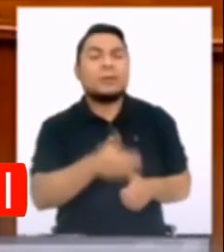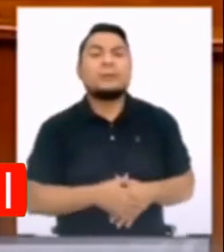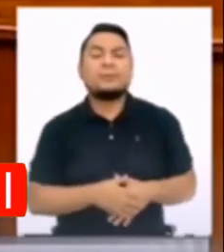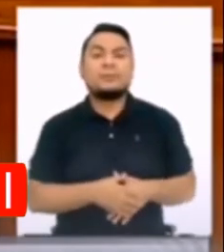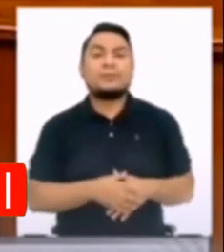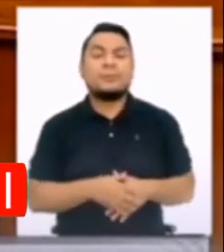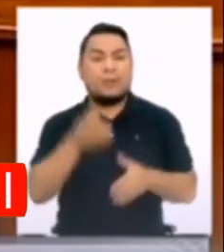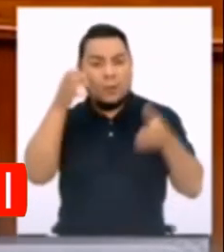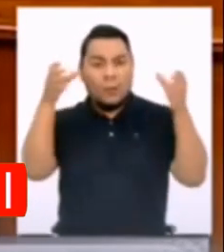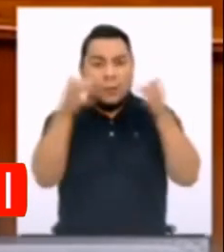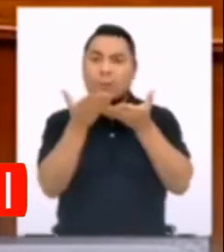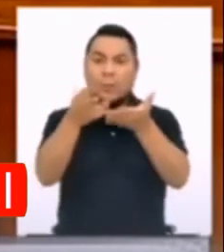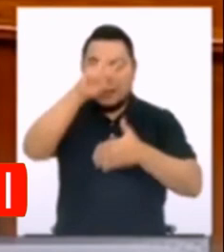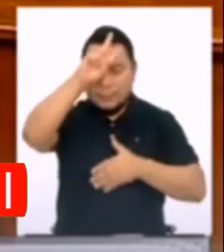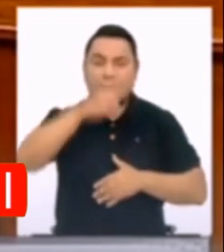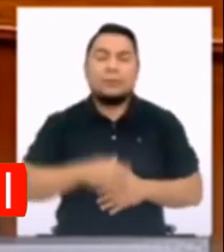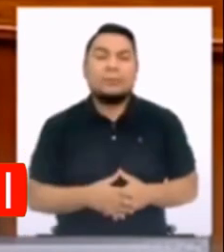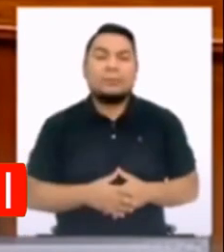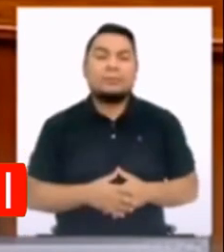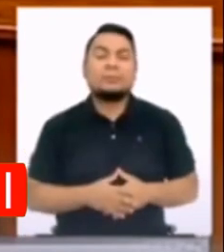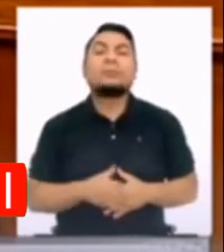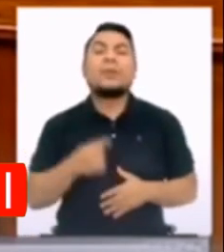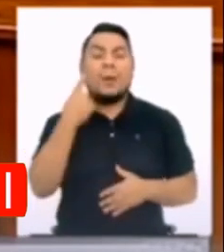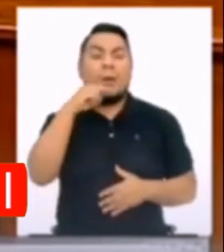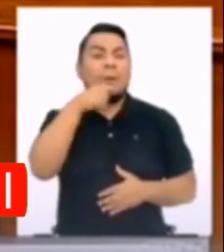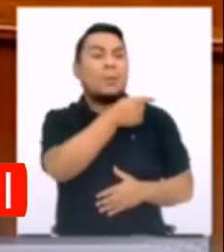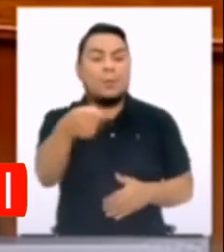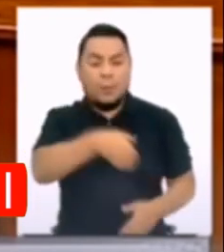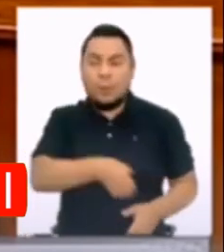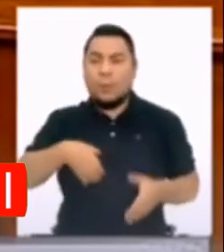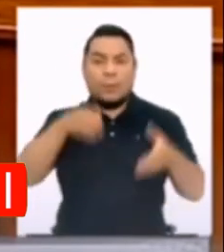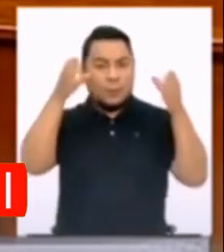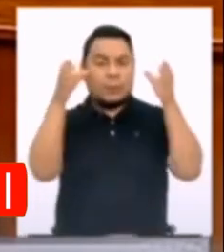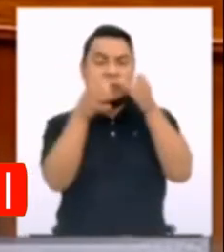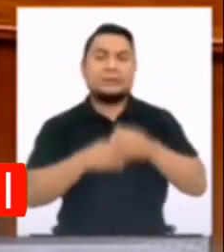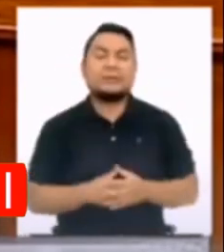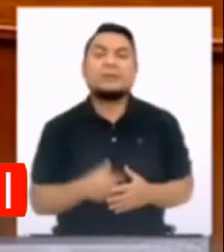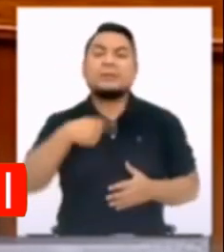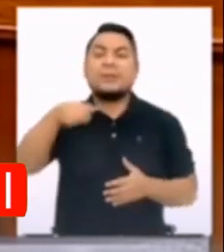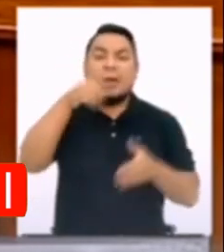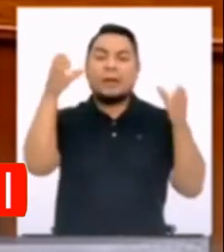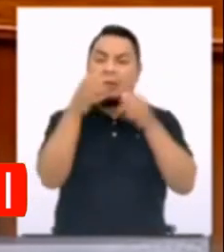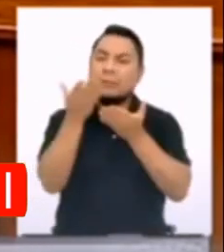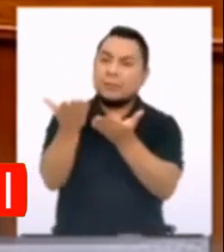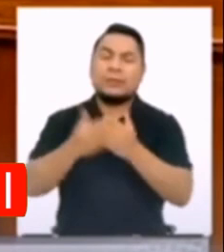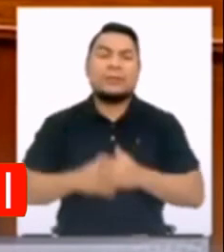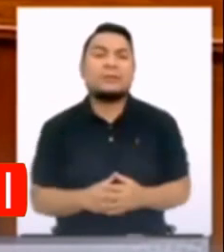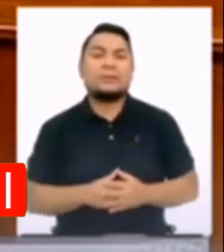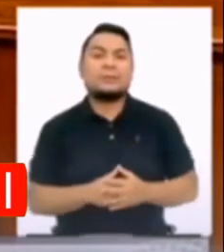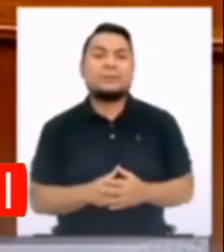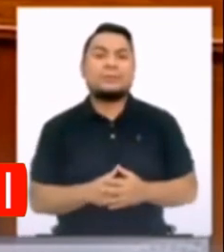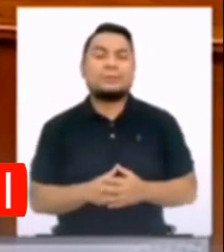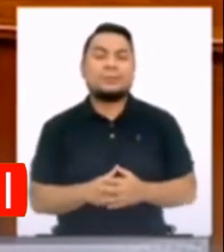agradeció la oportunidad de poder demostrar su trabajo. Desde aquí, ratificar nuestro compromiso de